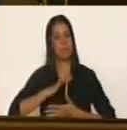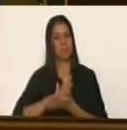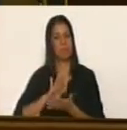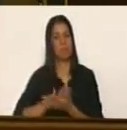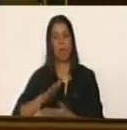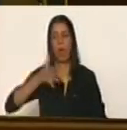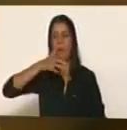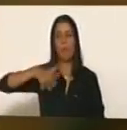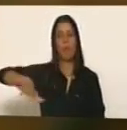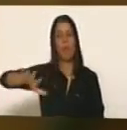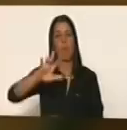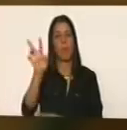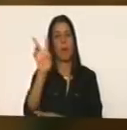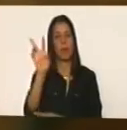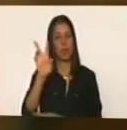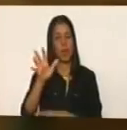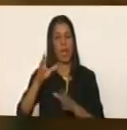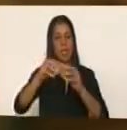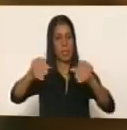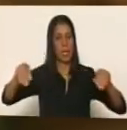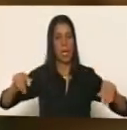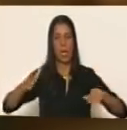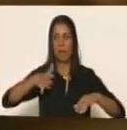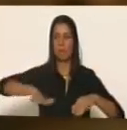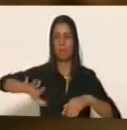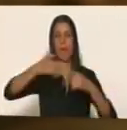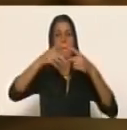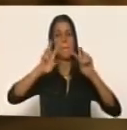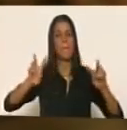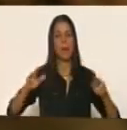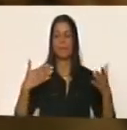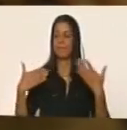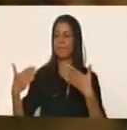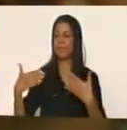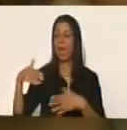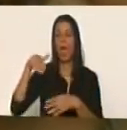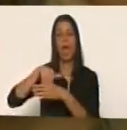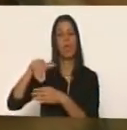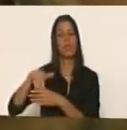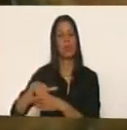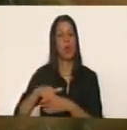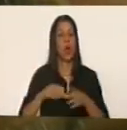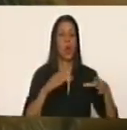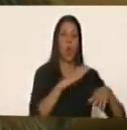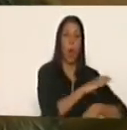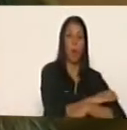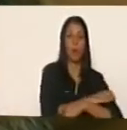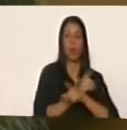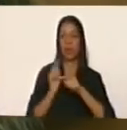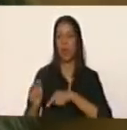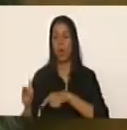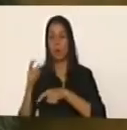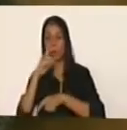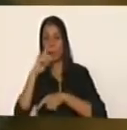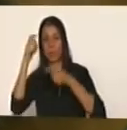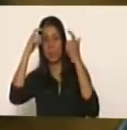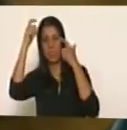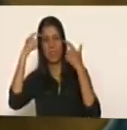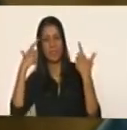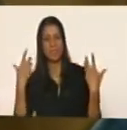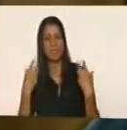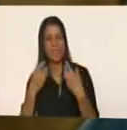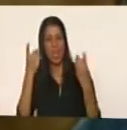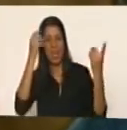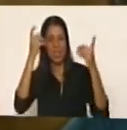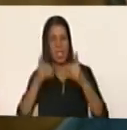el territorio nacional, permitiendo dirimir las diferencias entre los venezolanos y las venezolanas mediante el